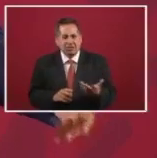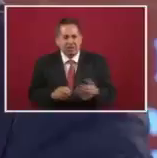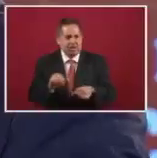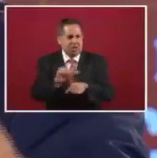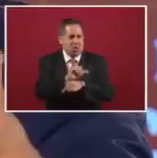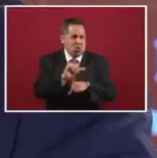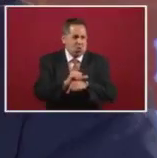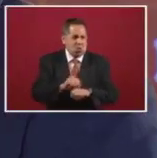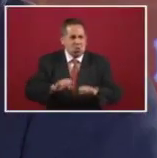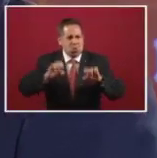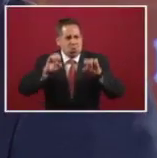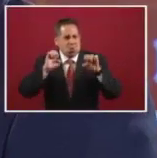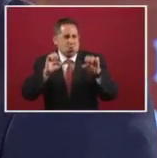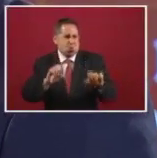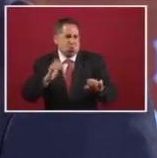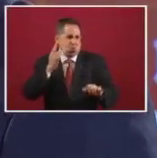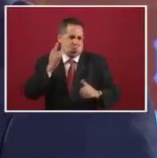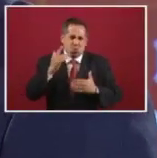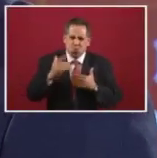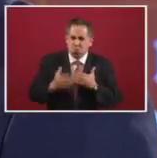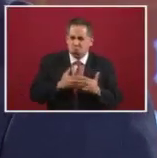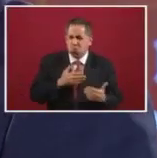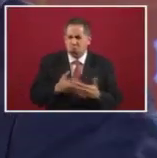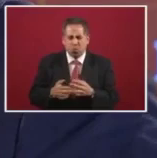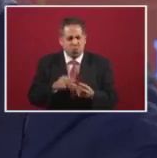carros últimos modelos,